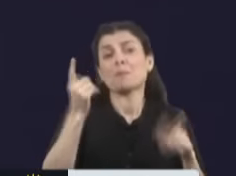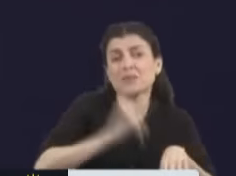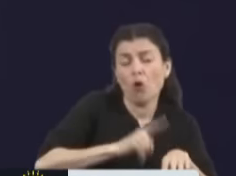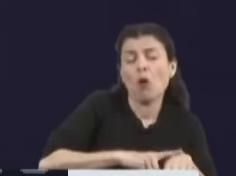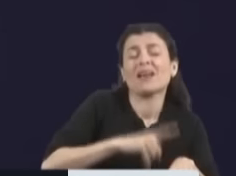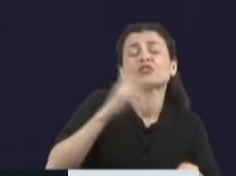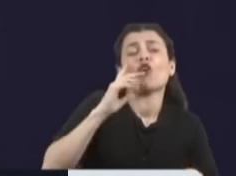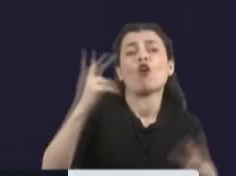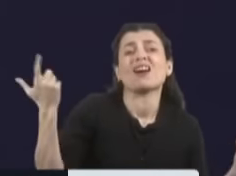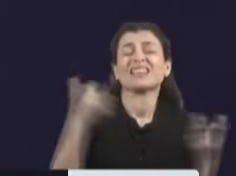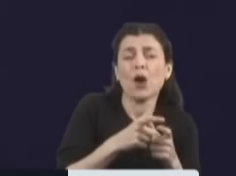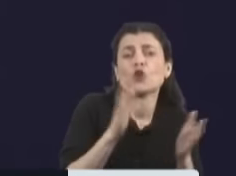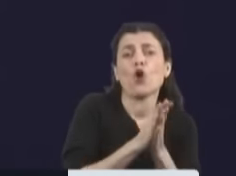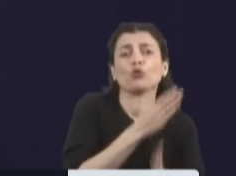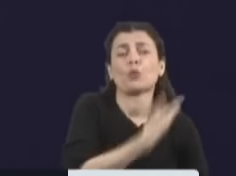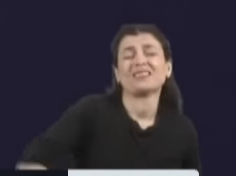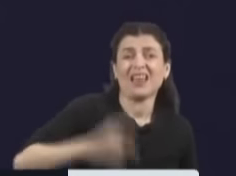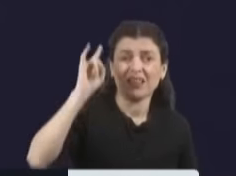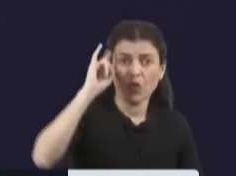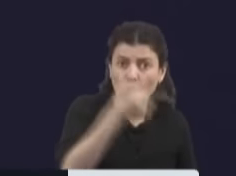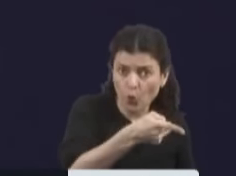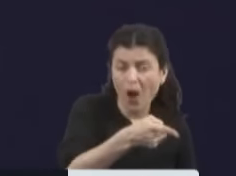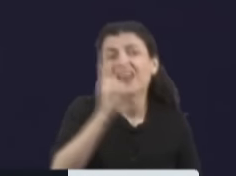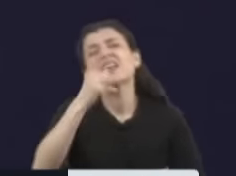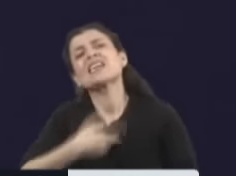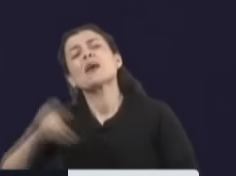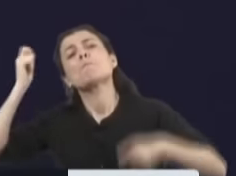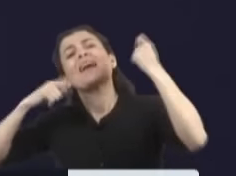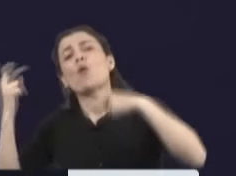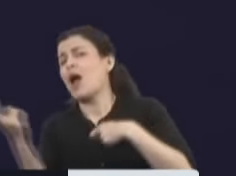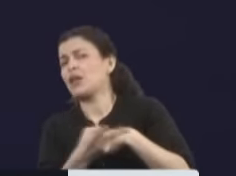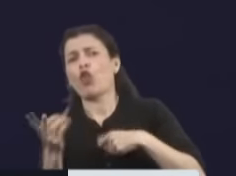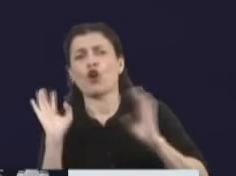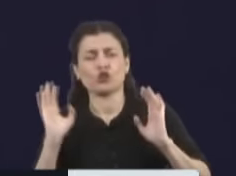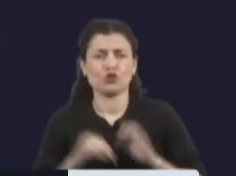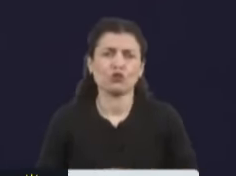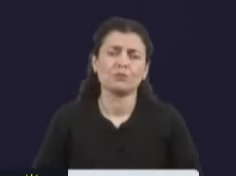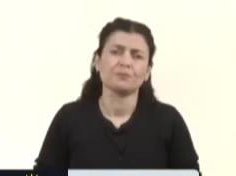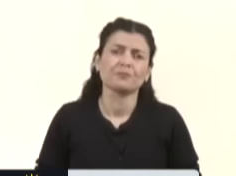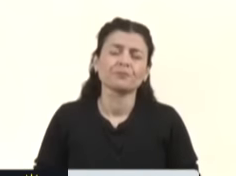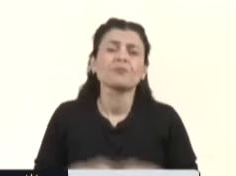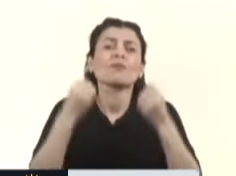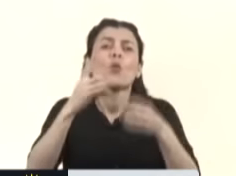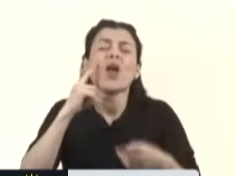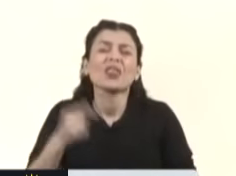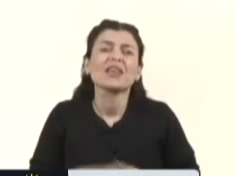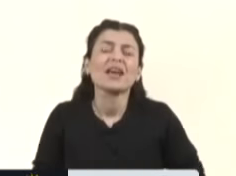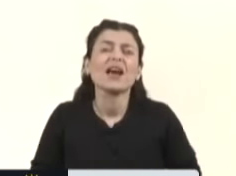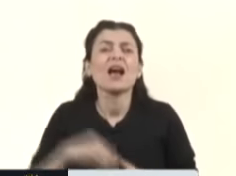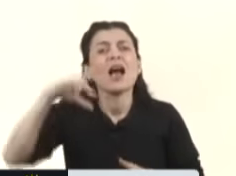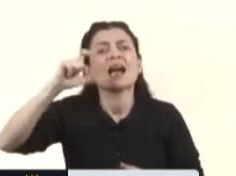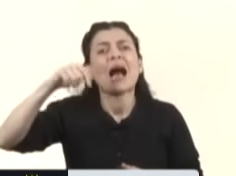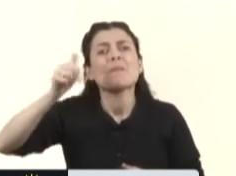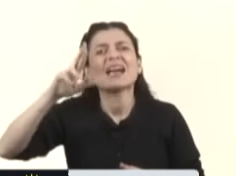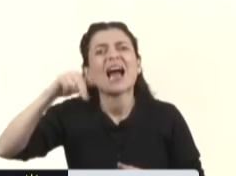como en la reunión con su par del eh país vecino Paraguay Buen día Manuel Cecilia camarano